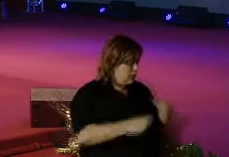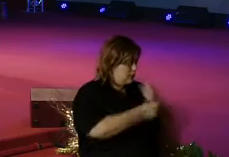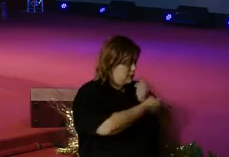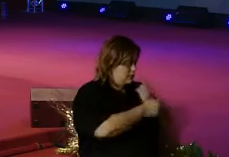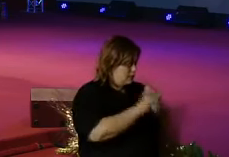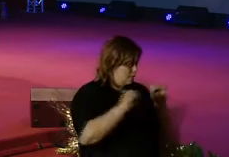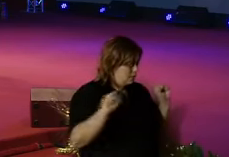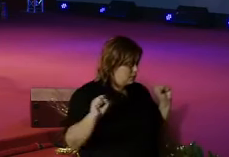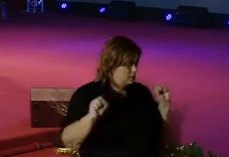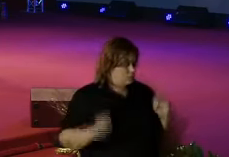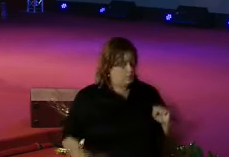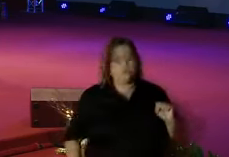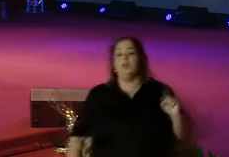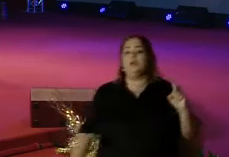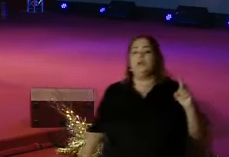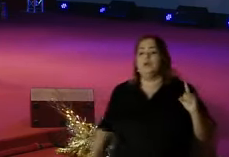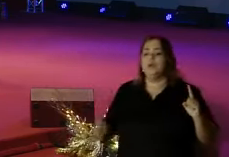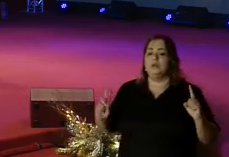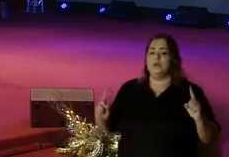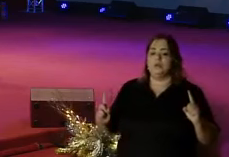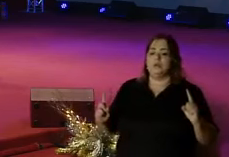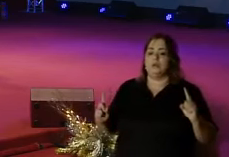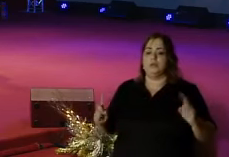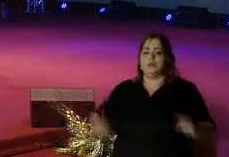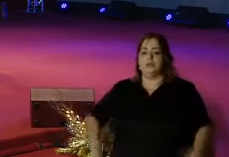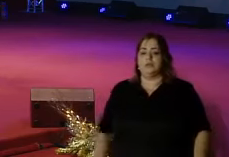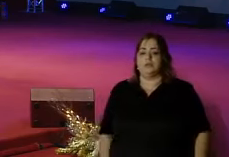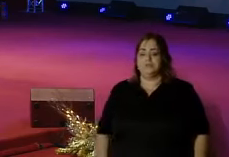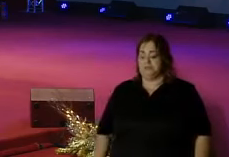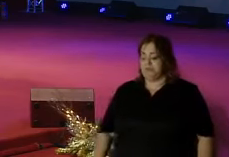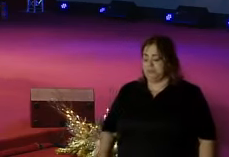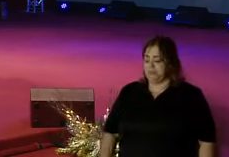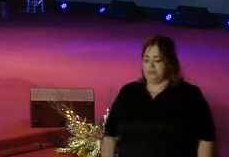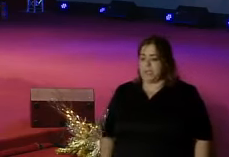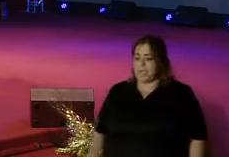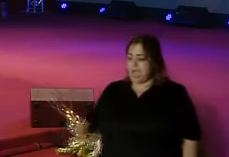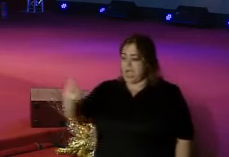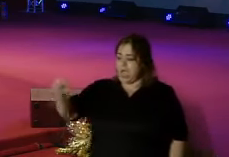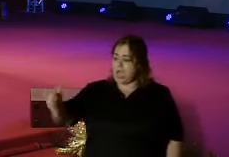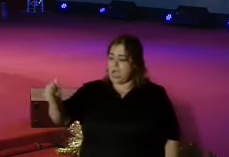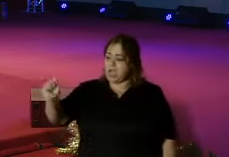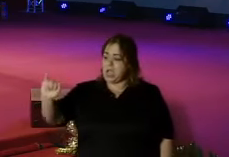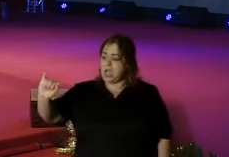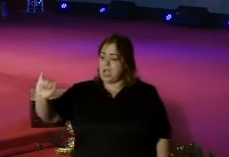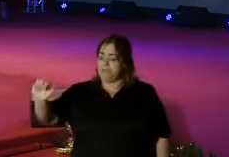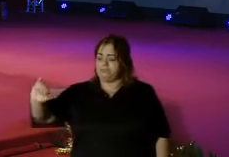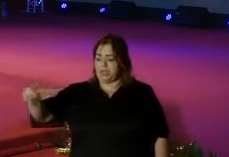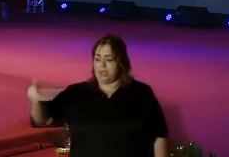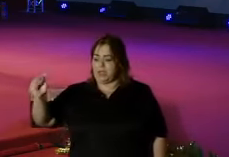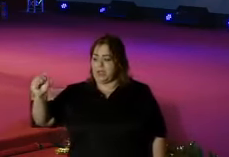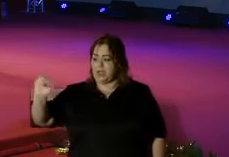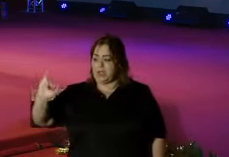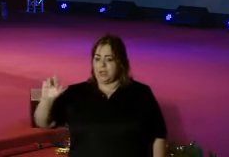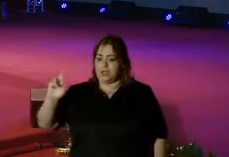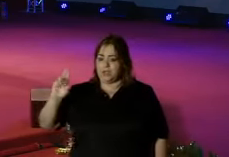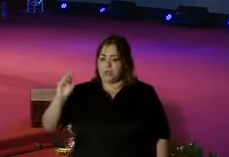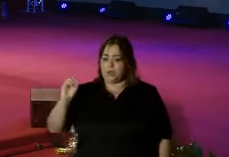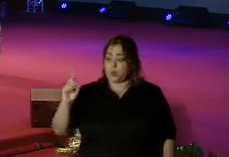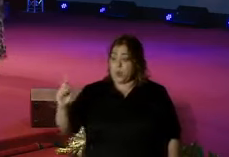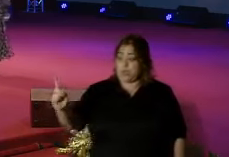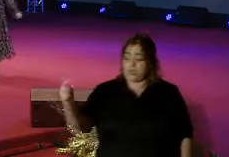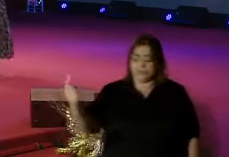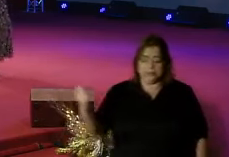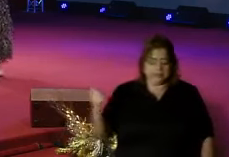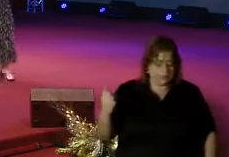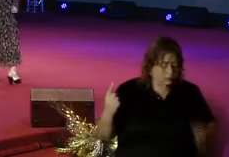cosas complicadas. Ay, pero por culpa de esta mujer que viene a detener al maestro, mi hija se está muriendo. Y mientras aún él